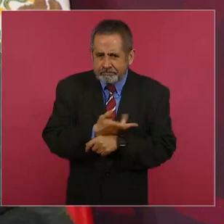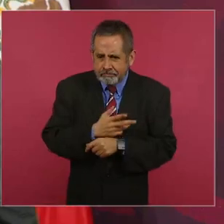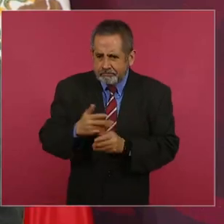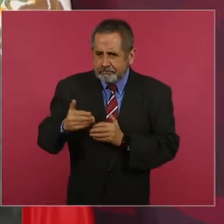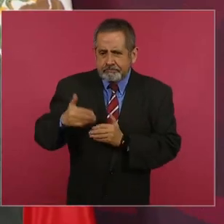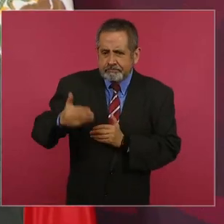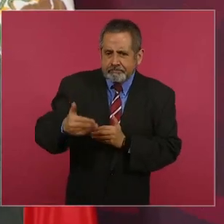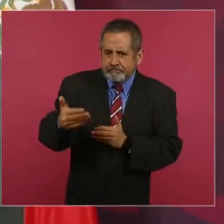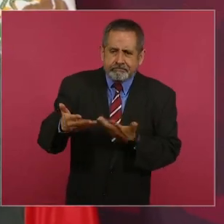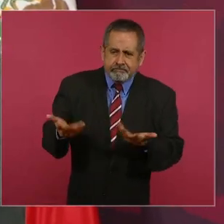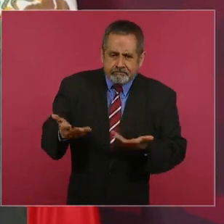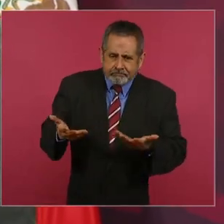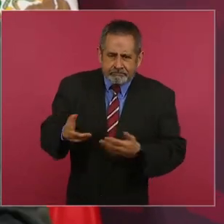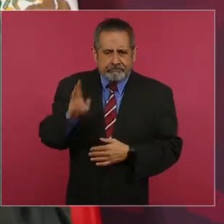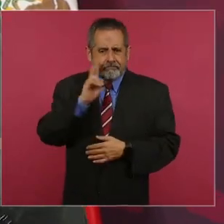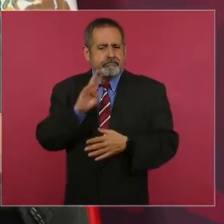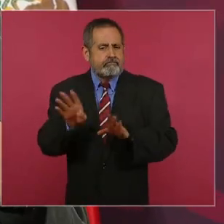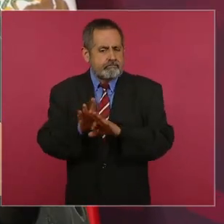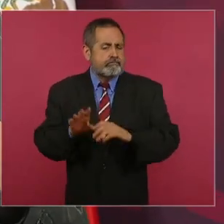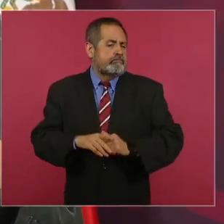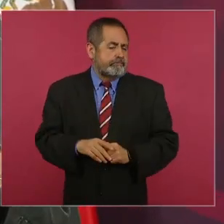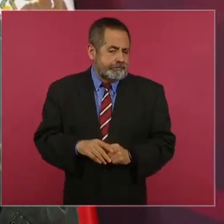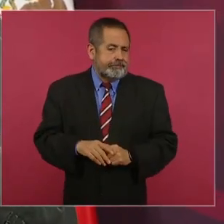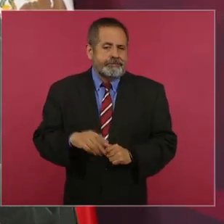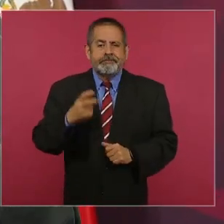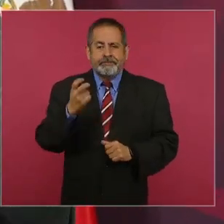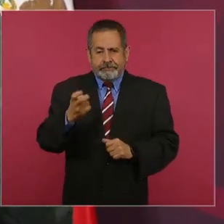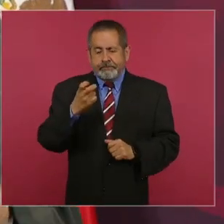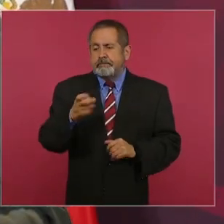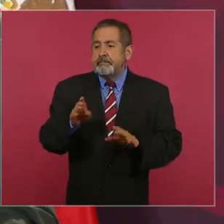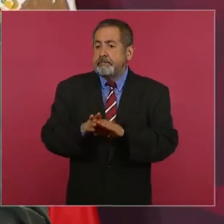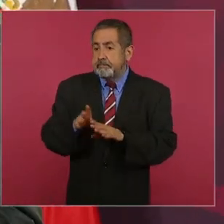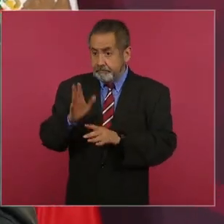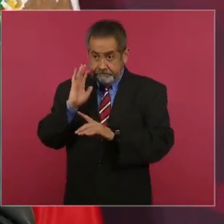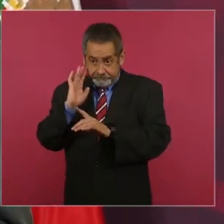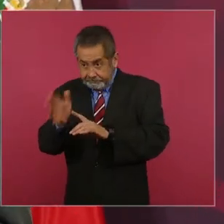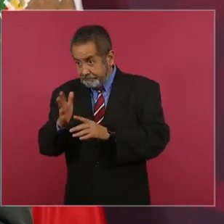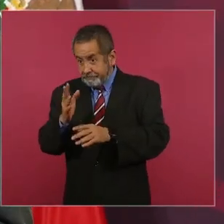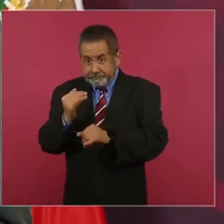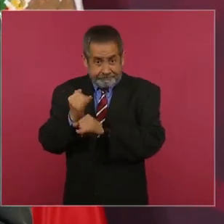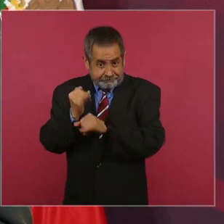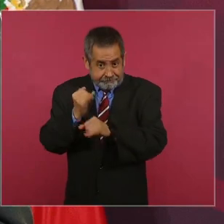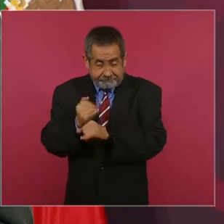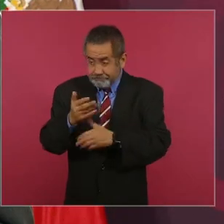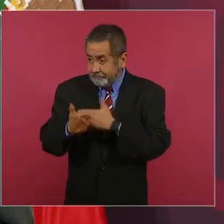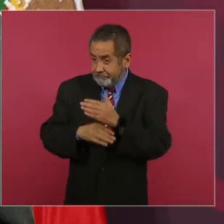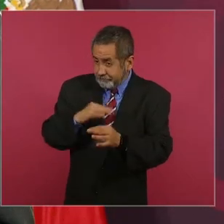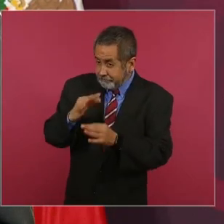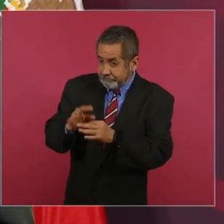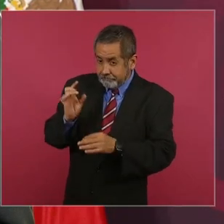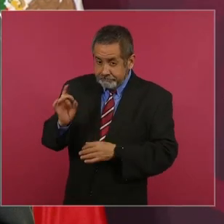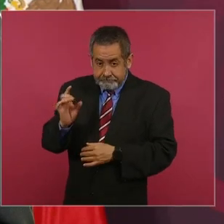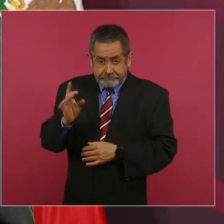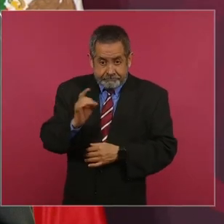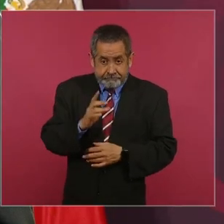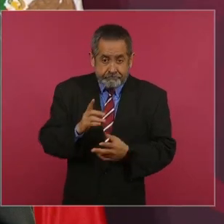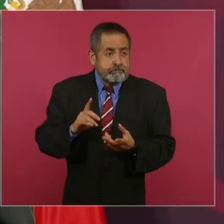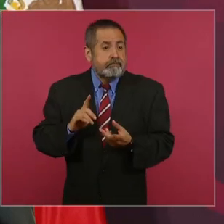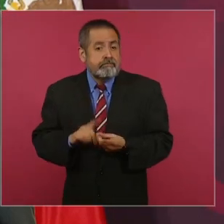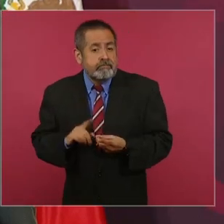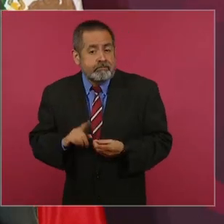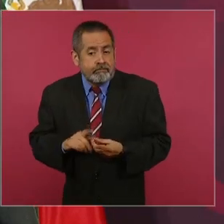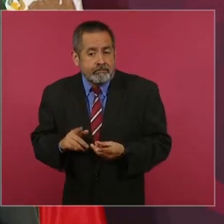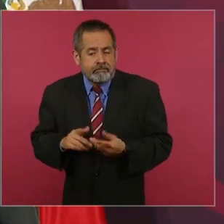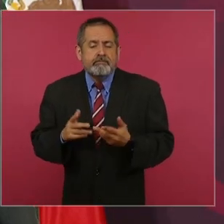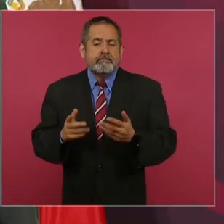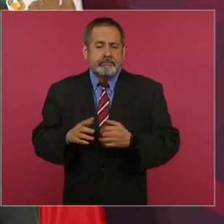del programa o sea donde ya hay servicio de internet entonces